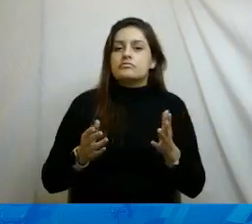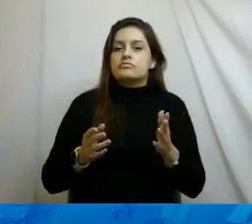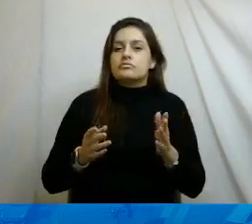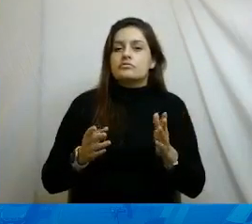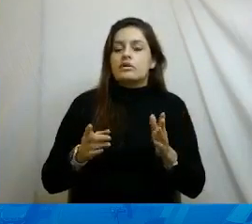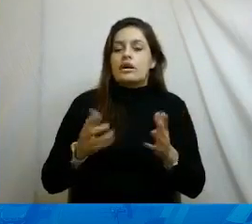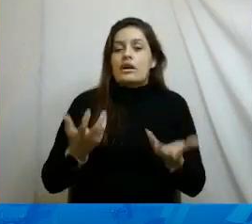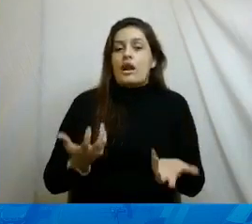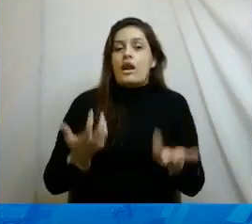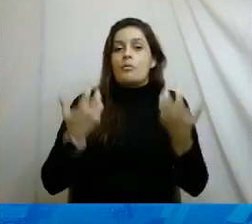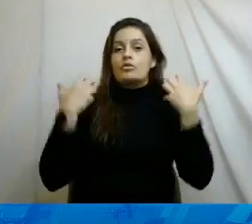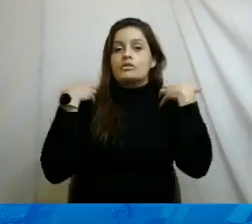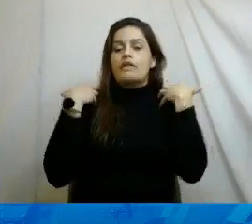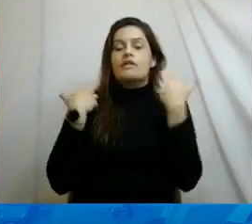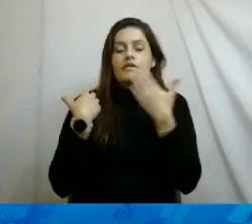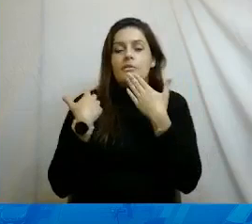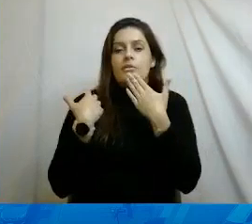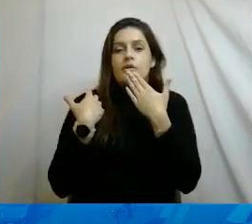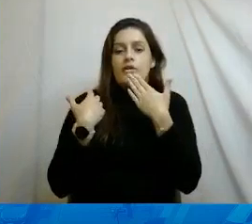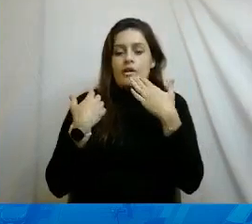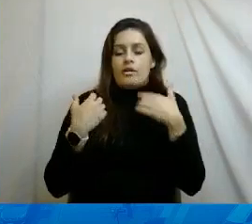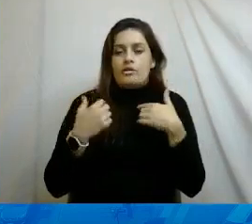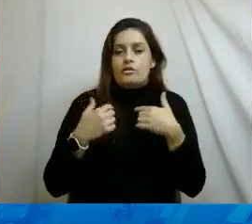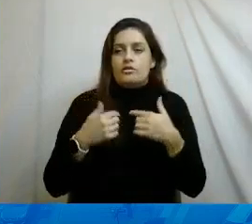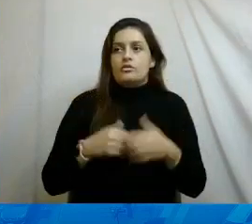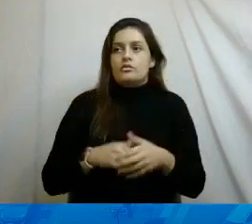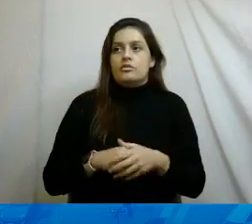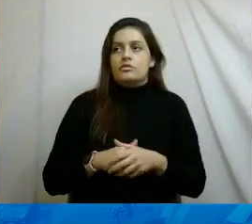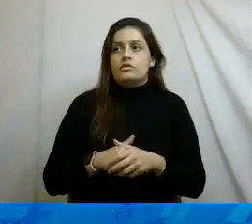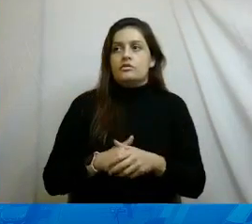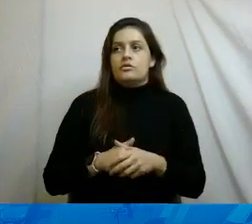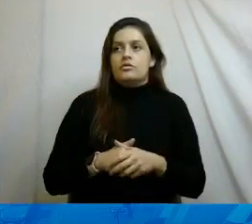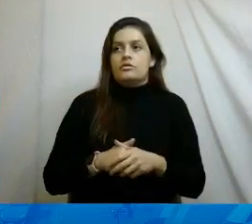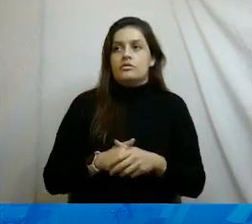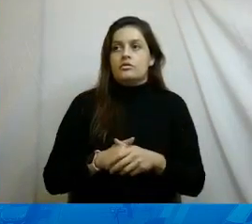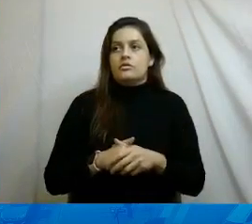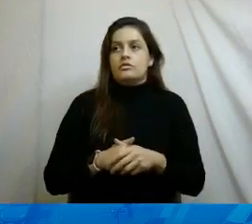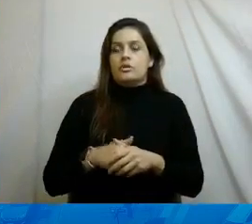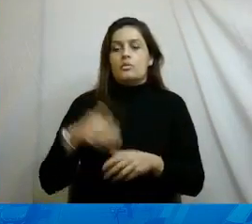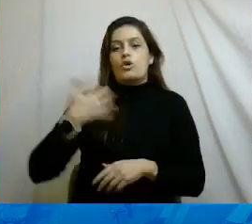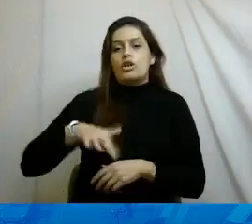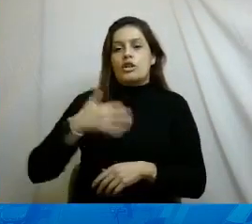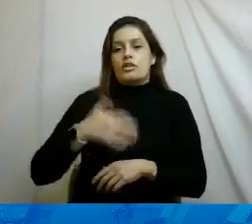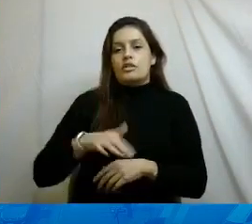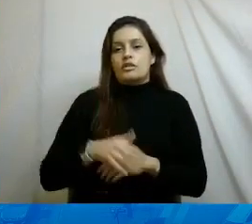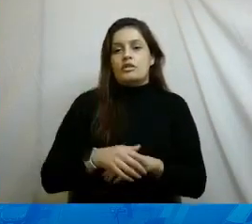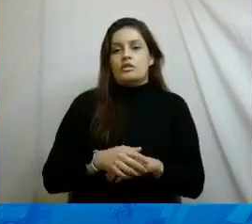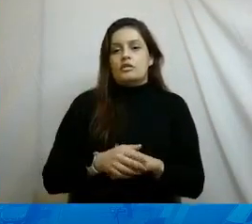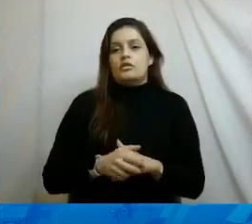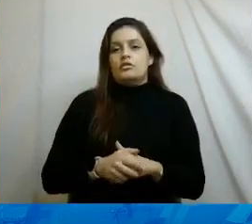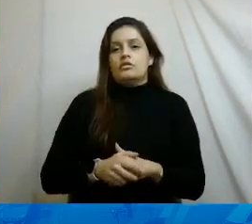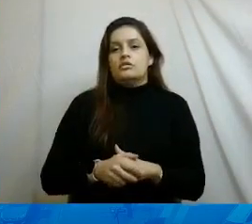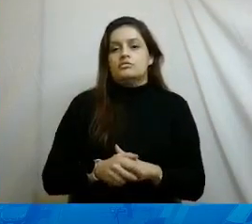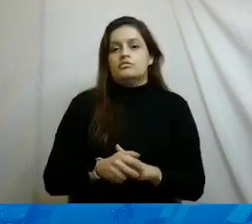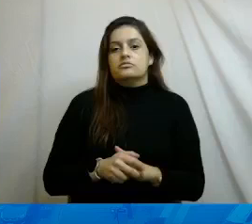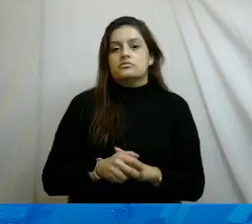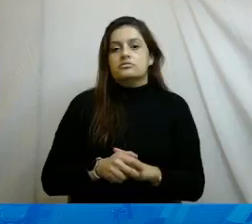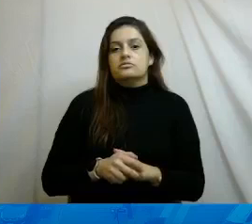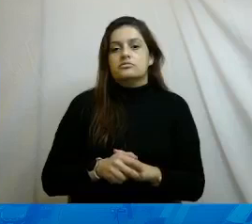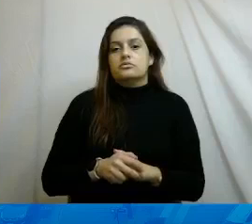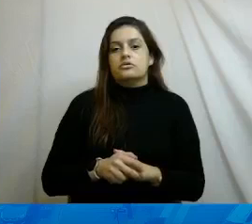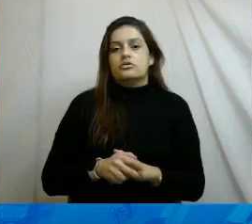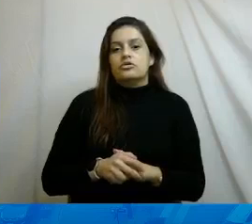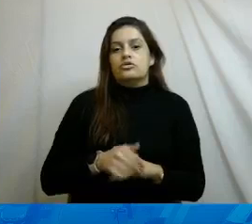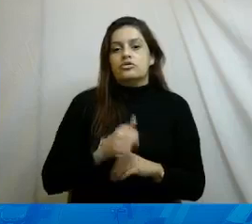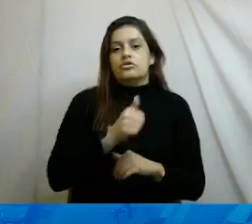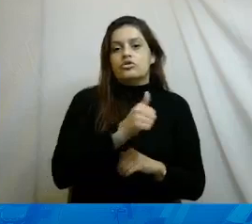y la responsabilidad en lo que uno emite, yo creo que es importante. En este tema, yo creo que todos